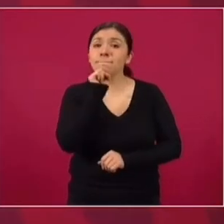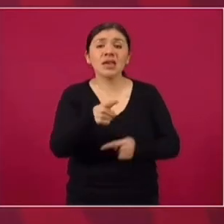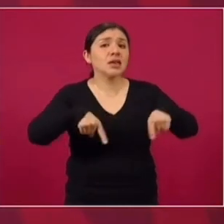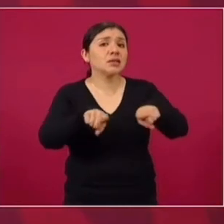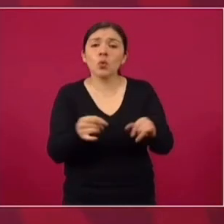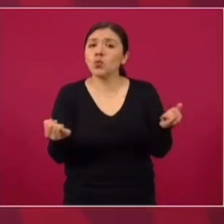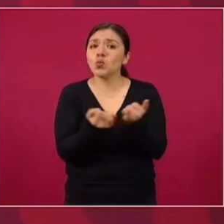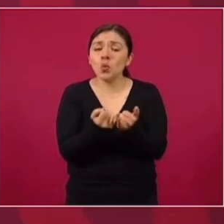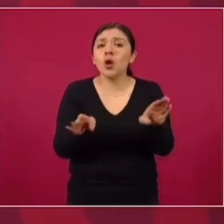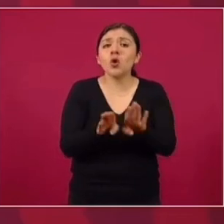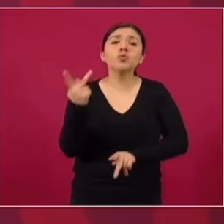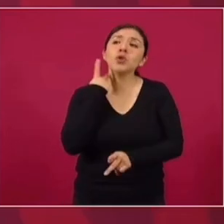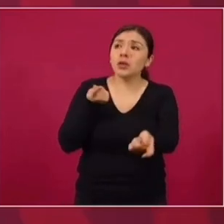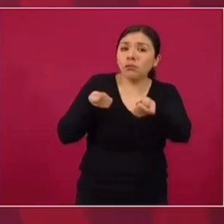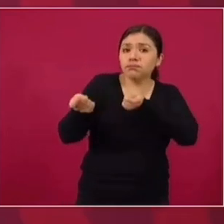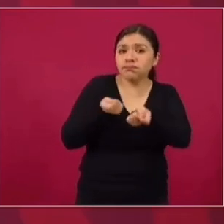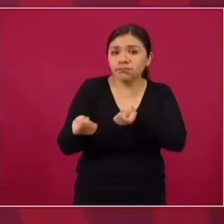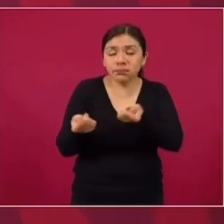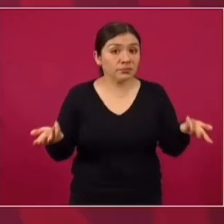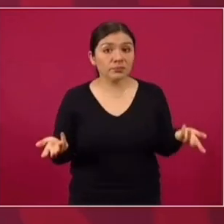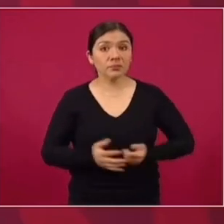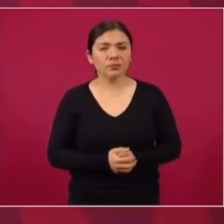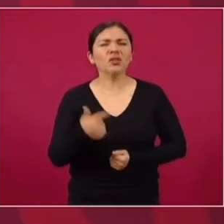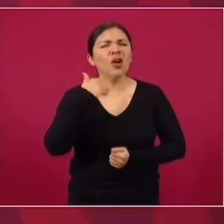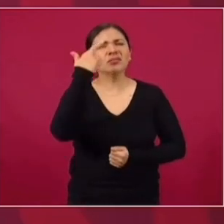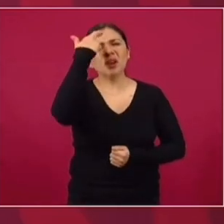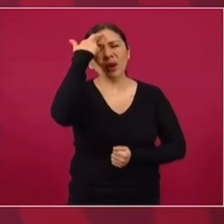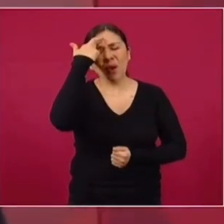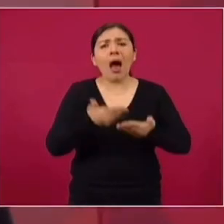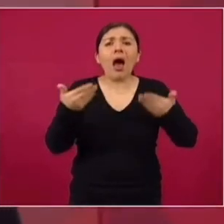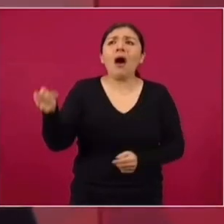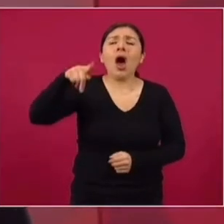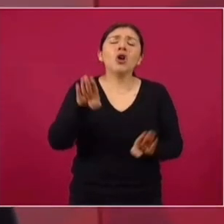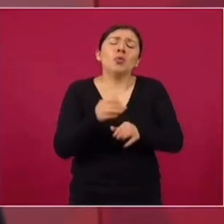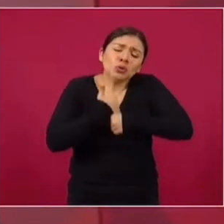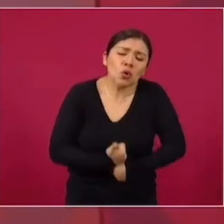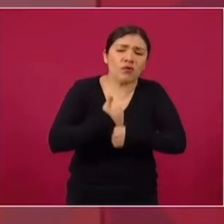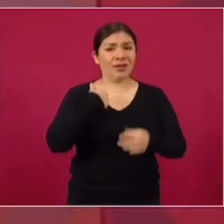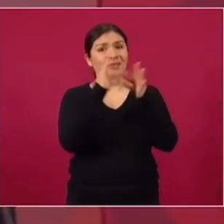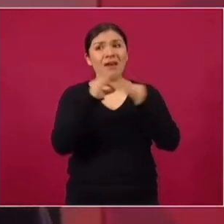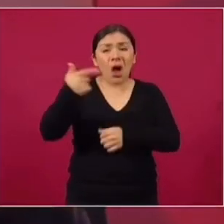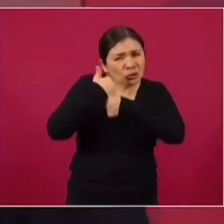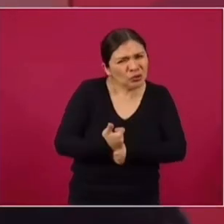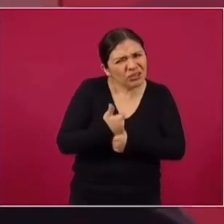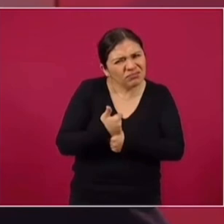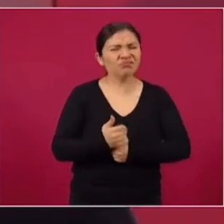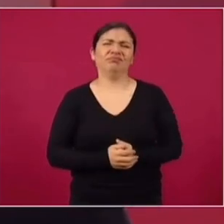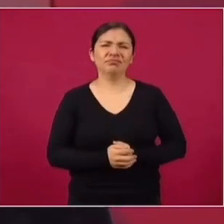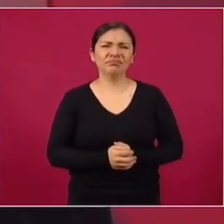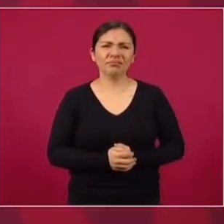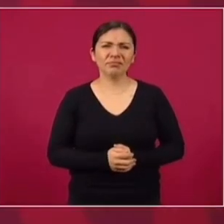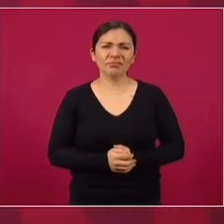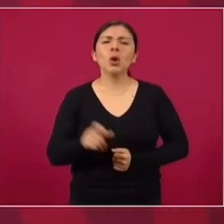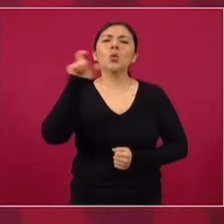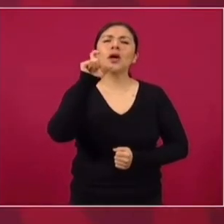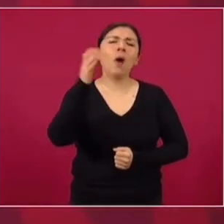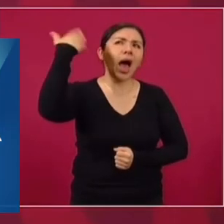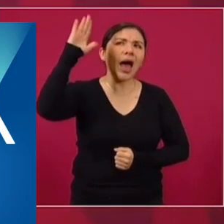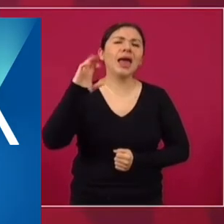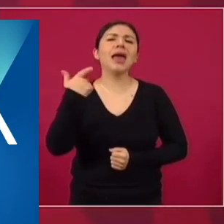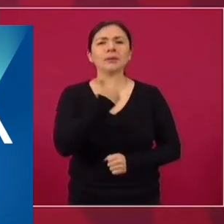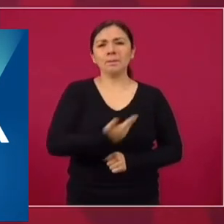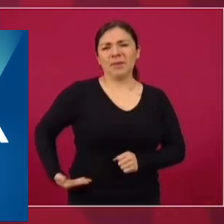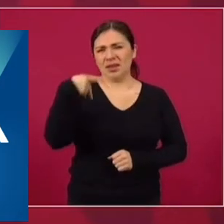mismo en el manejo político. Nada más recuerdo que ahora cerrarme las vestiduras, por lo que dije, y el que era el presidente del